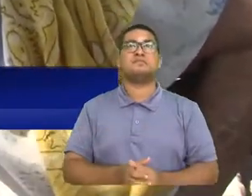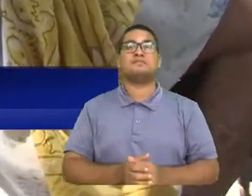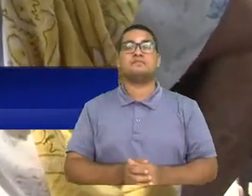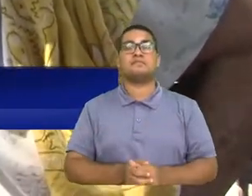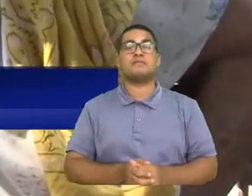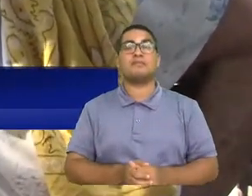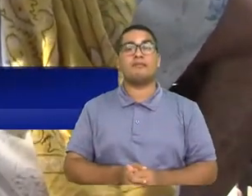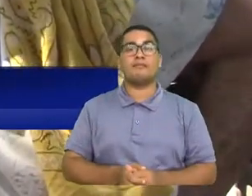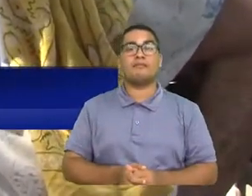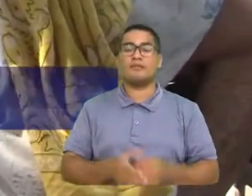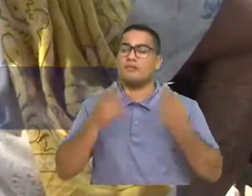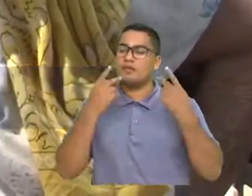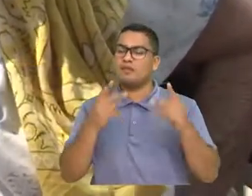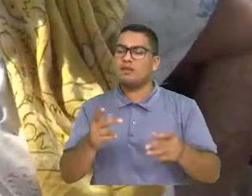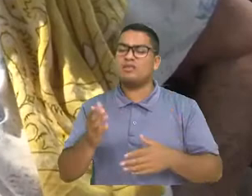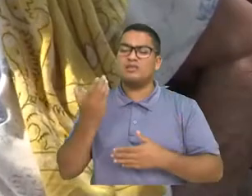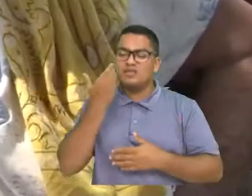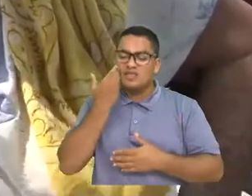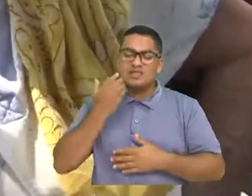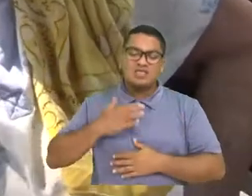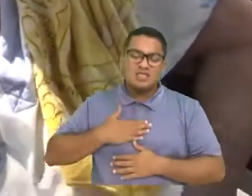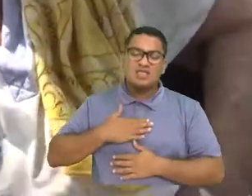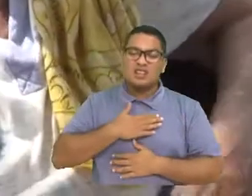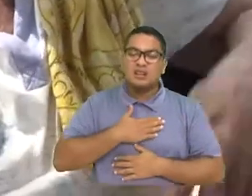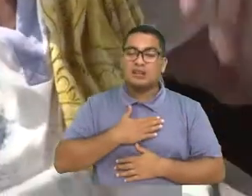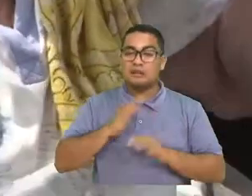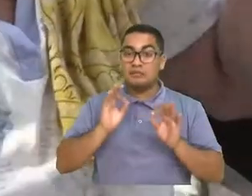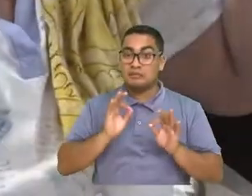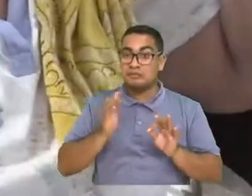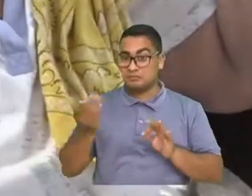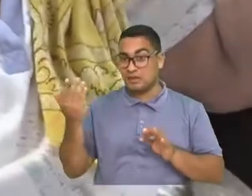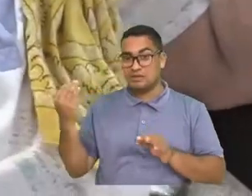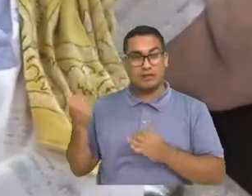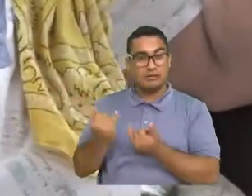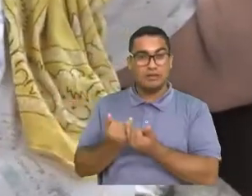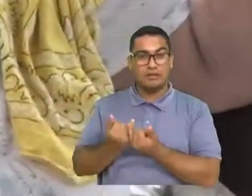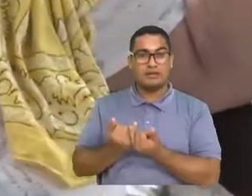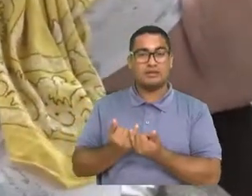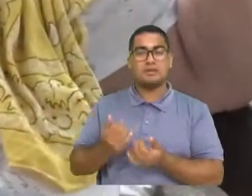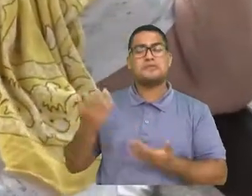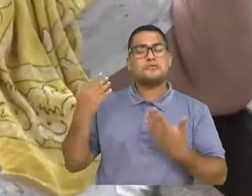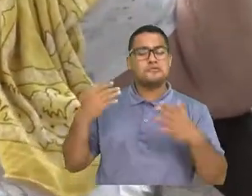Okay. ¿Pero estos malestares hasta ahora se le presentan o...? No, ya son viejos.